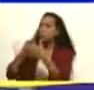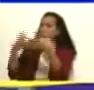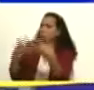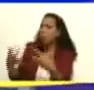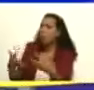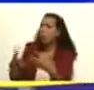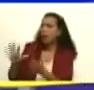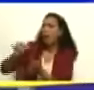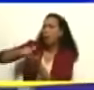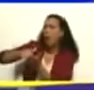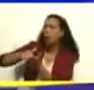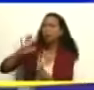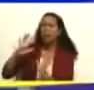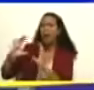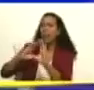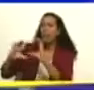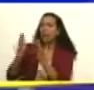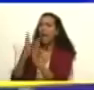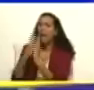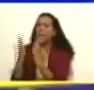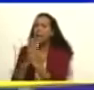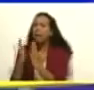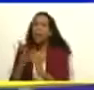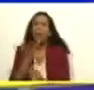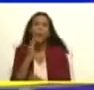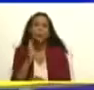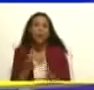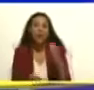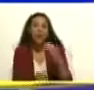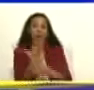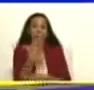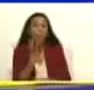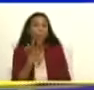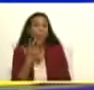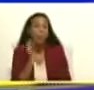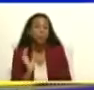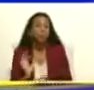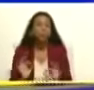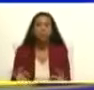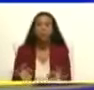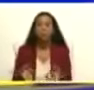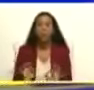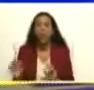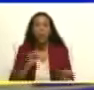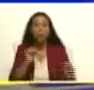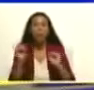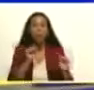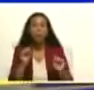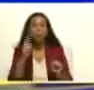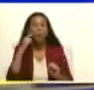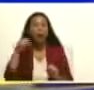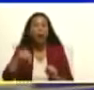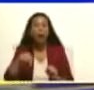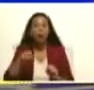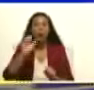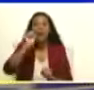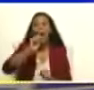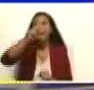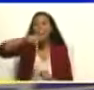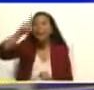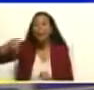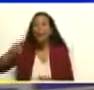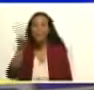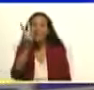estados de WhatsApp para compartir libros. Presidente, ellos hicieron, uno de esos movimientos hizo una app que se